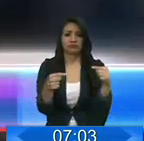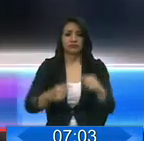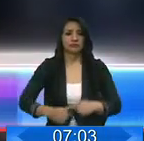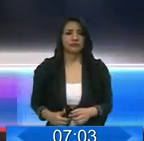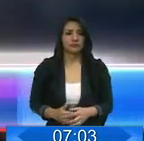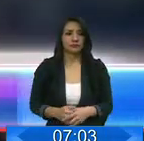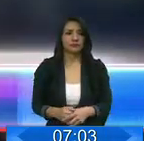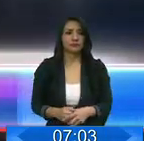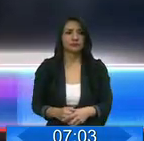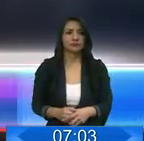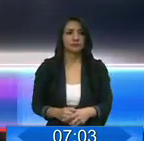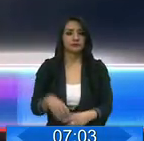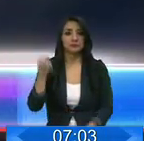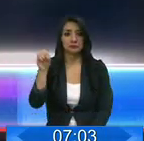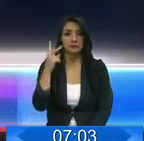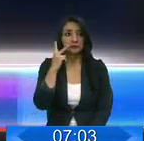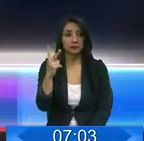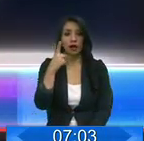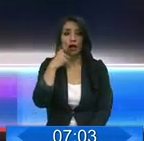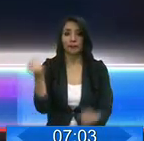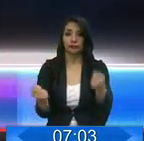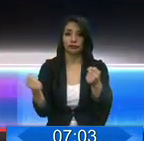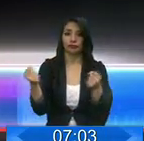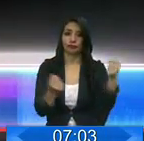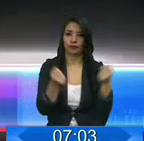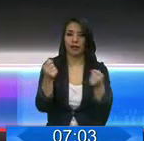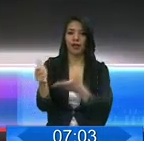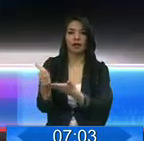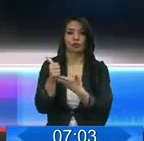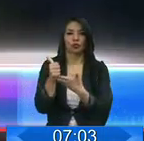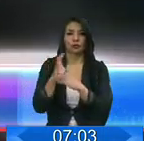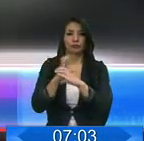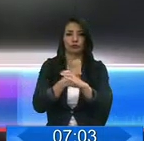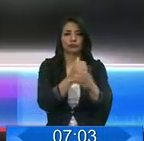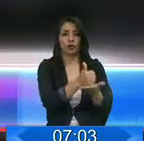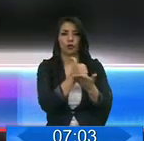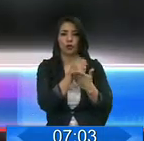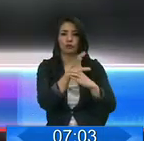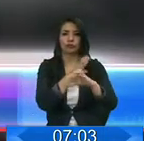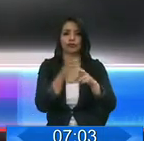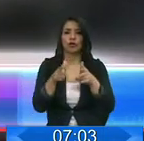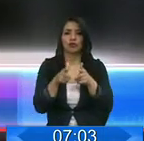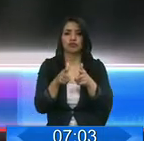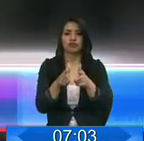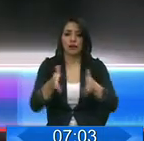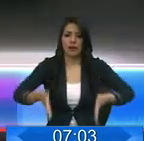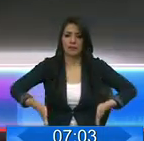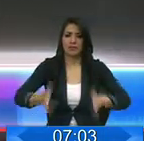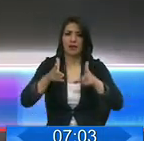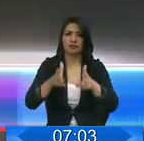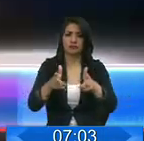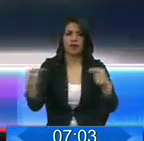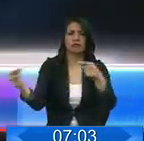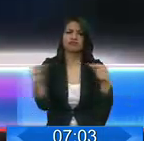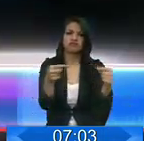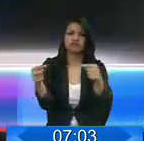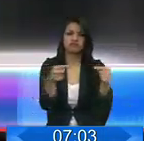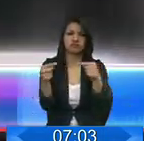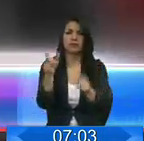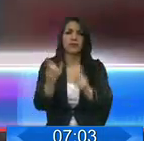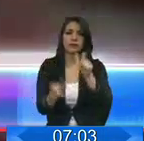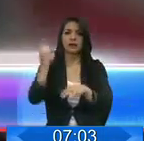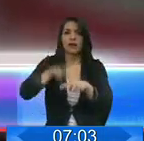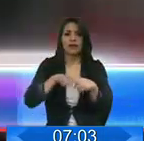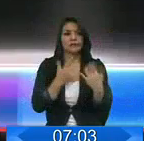En el video se observa a los conductores y ayudantes de dos buses detener su marcha en media calle para pelear y discutir, mientras los pasajeros